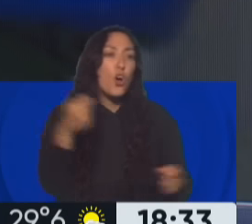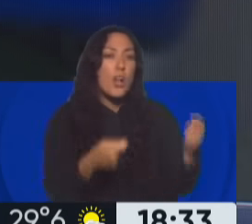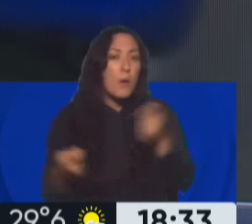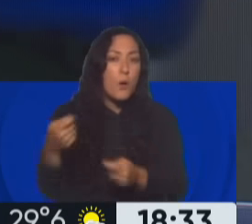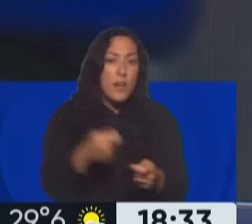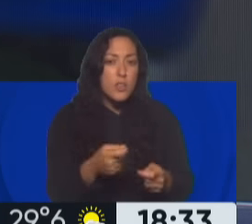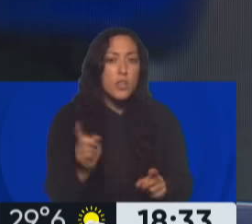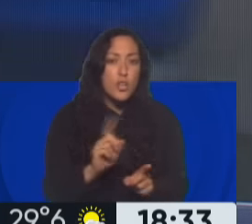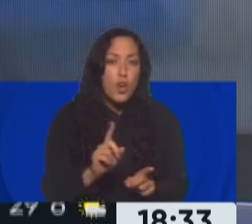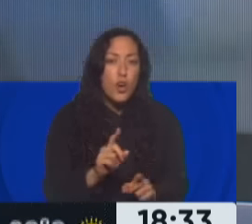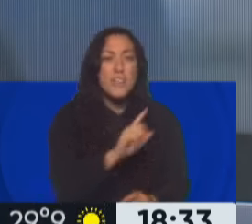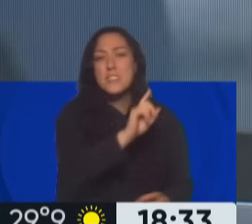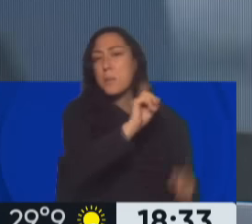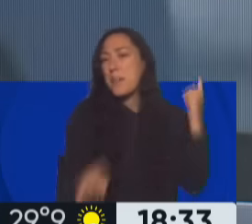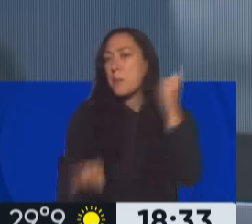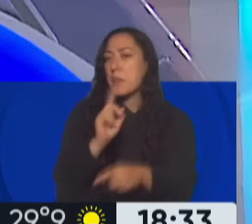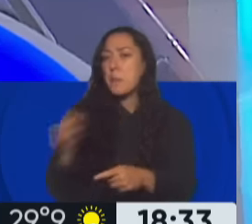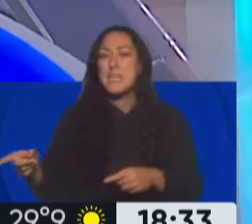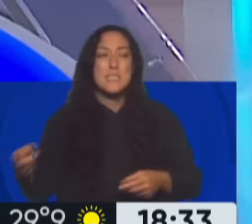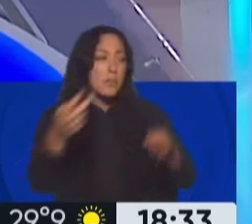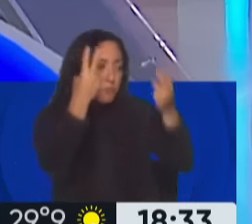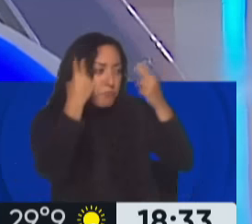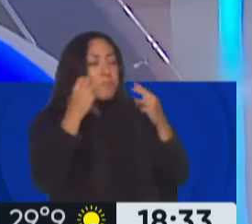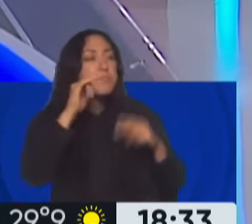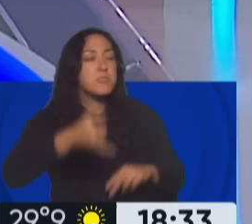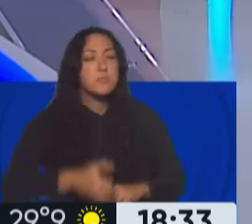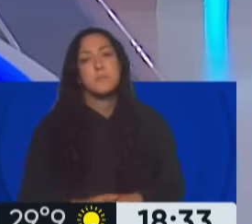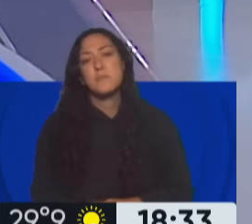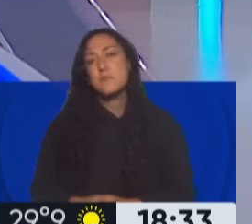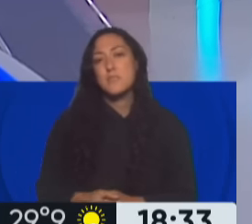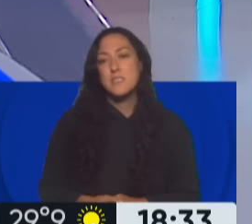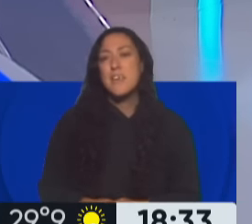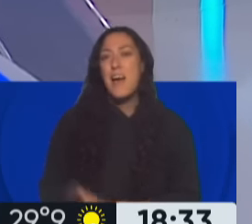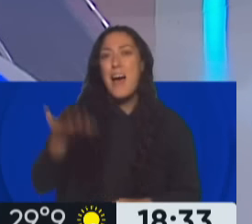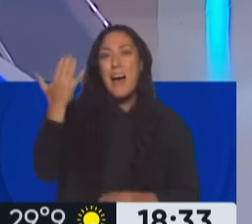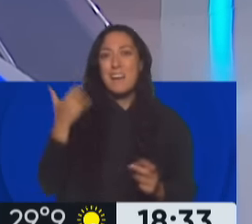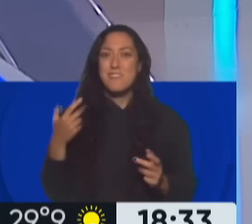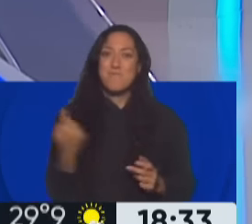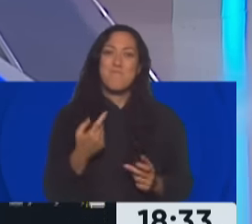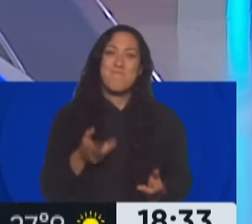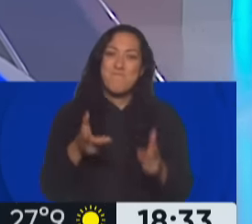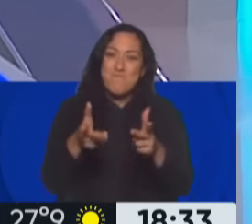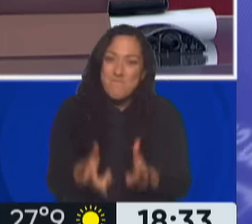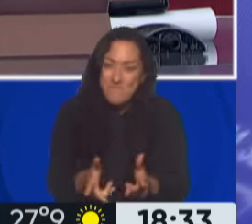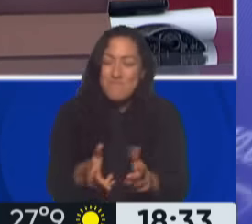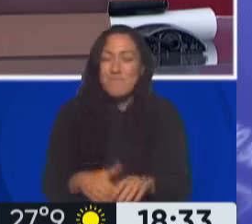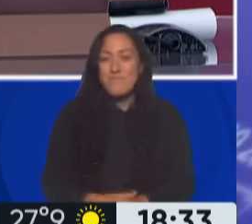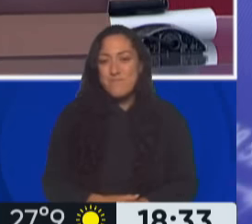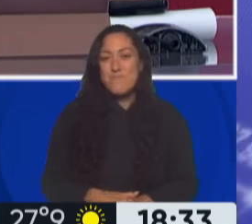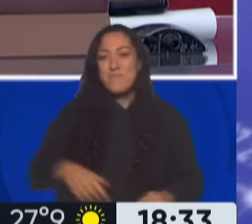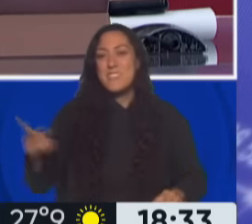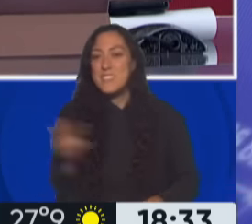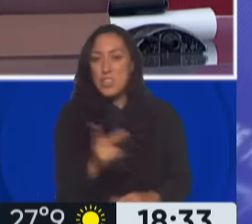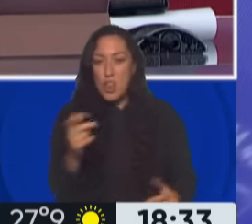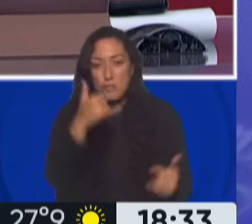está recibiendo órdenes de Estados Unidos. Sí, bueno, y un poco lo que decíamos, ¿no? En ese contexto de, después del llamado